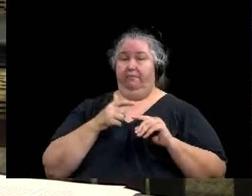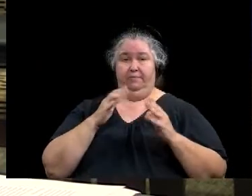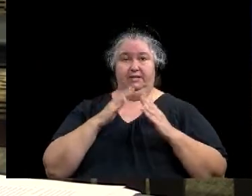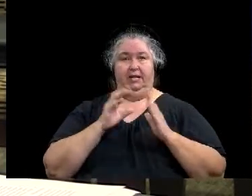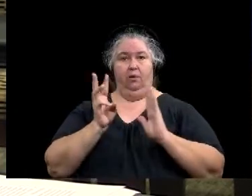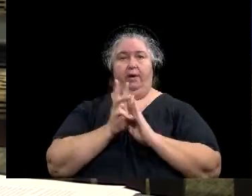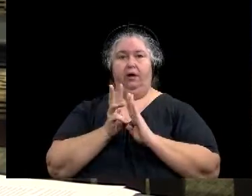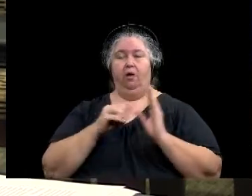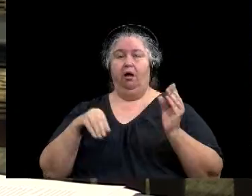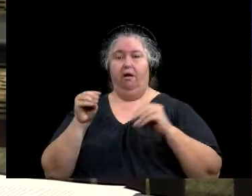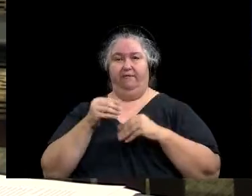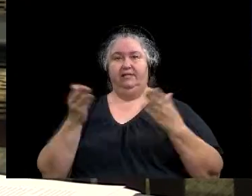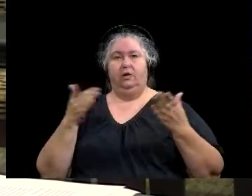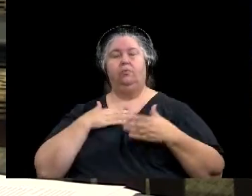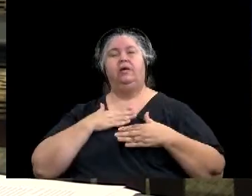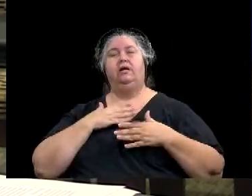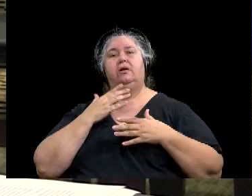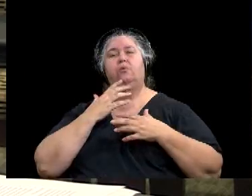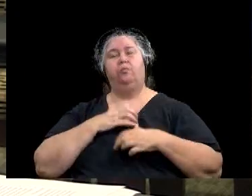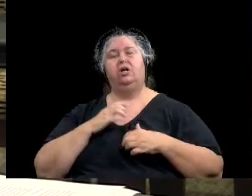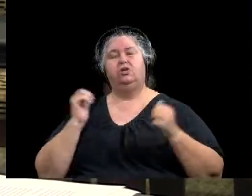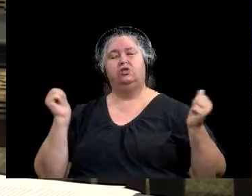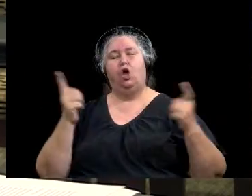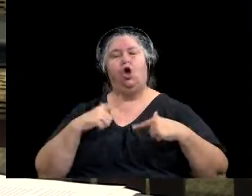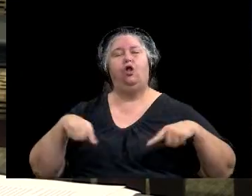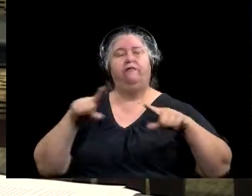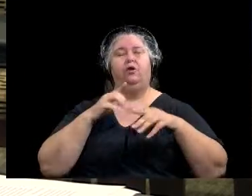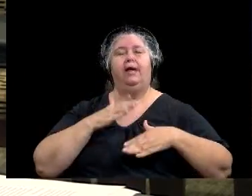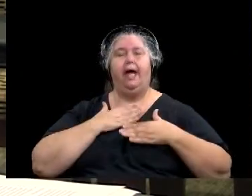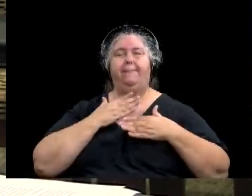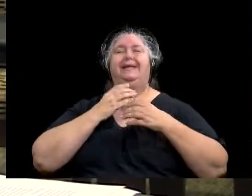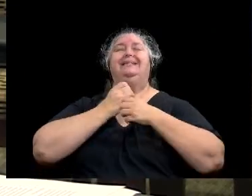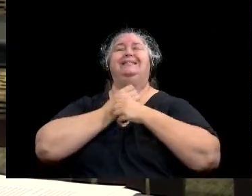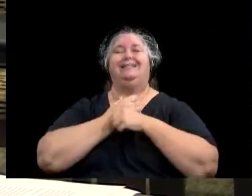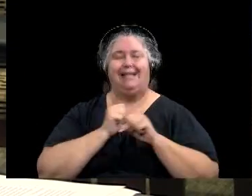de aquí de la ciudad de hueco quiero decirles él